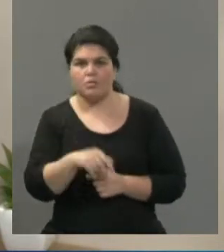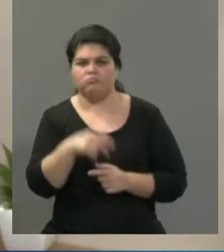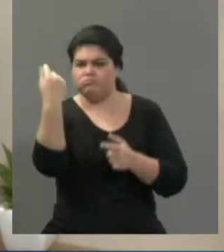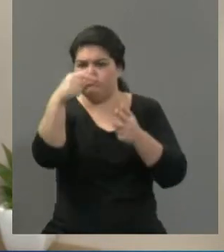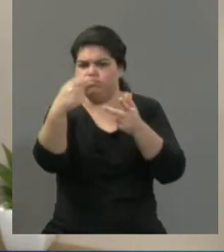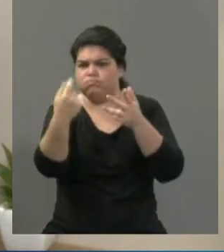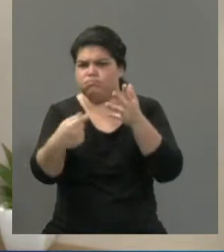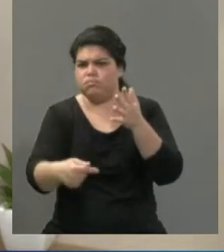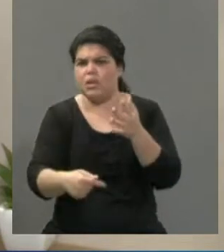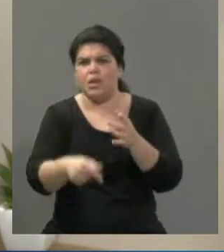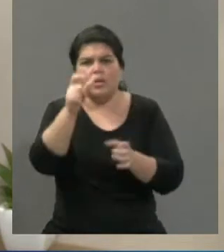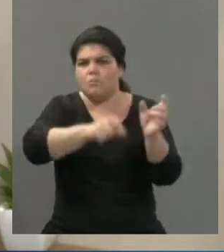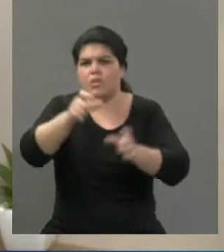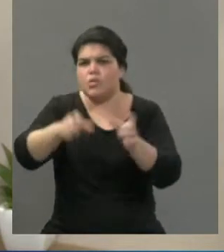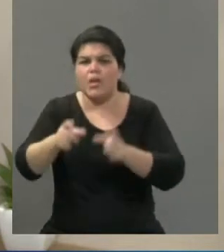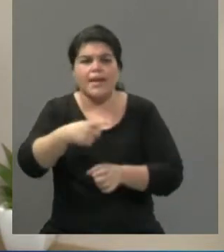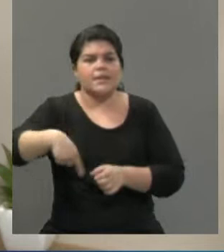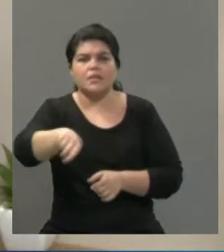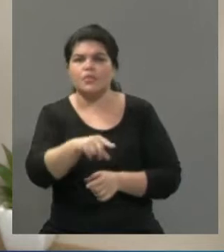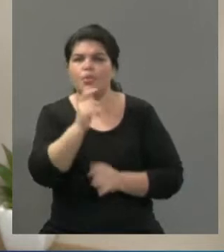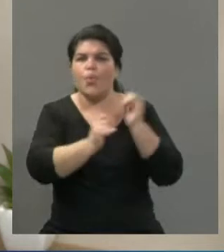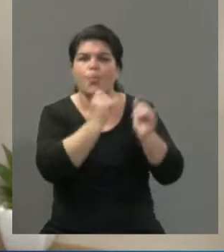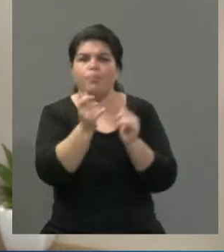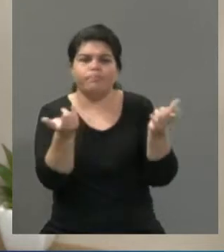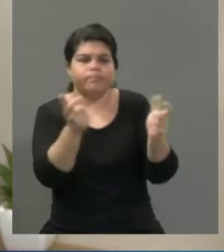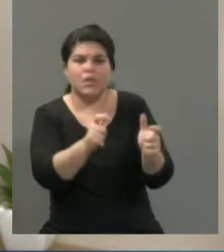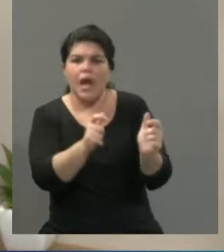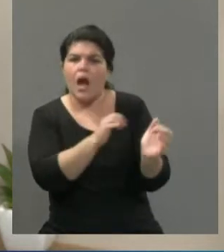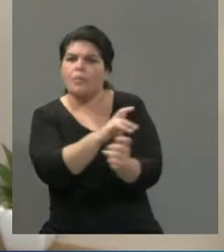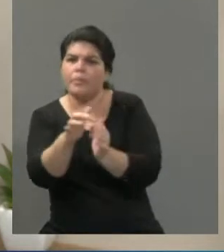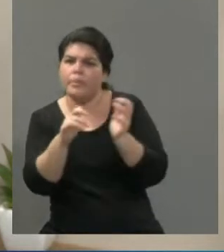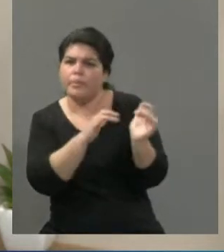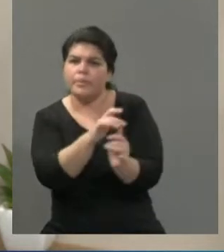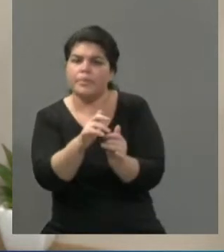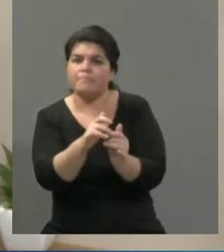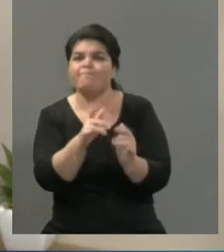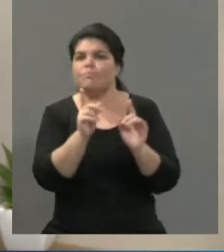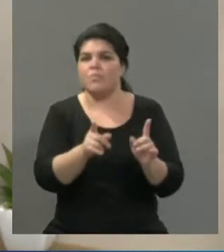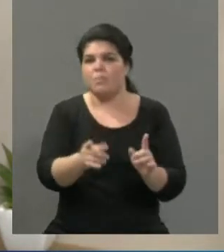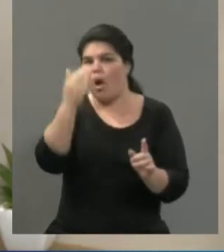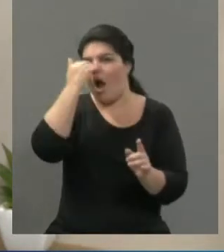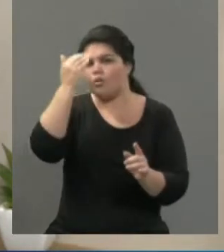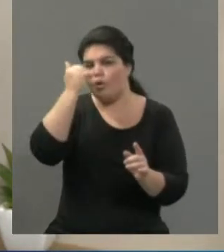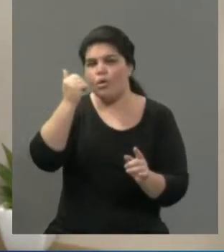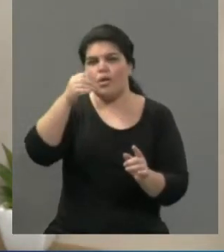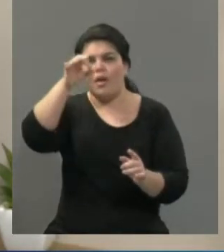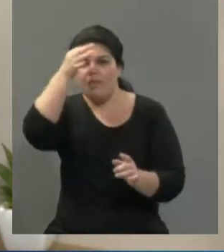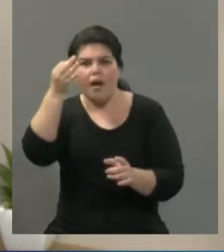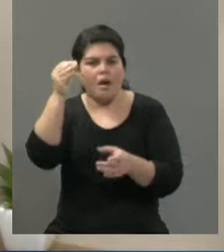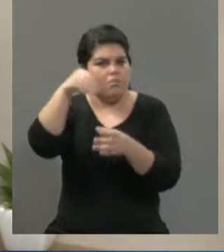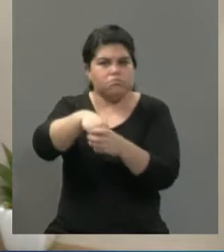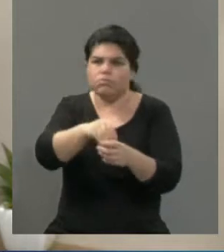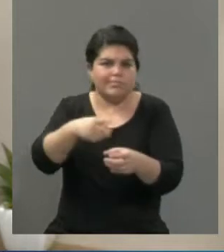del gremio actoral querían hablar de la delicada situación del sector, ¿no? Que también lo ha afectado como a todos en la